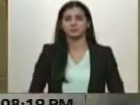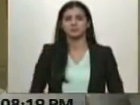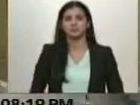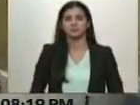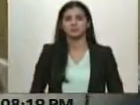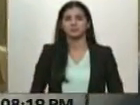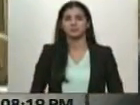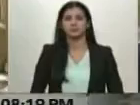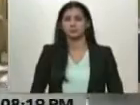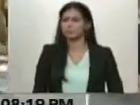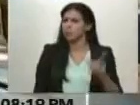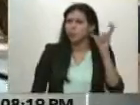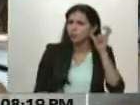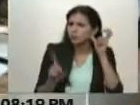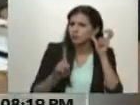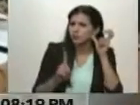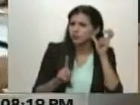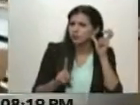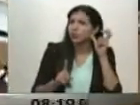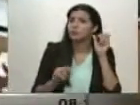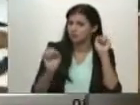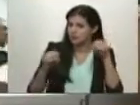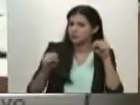Creo que no me estaban escuchando, ¿no?